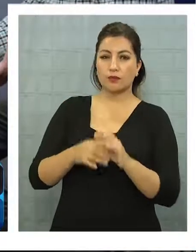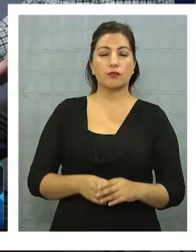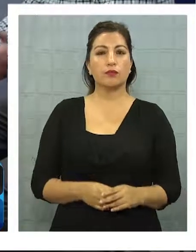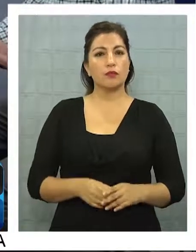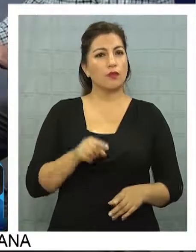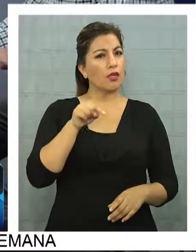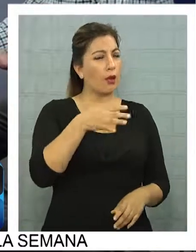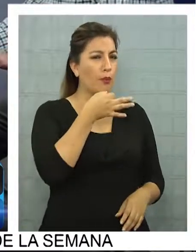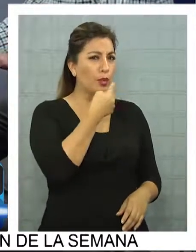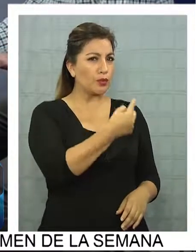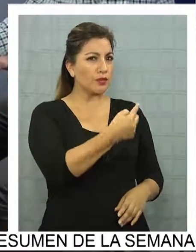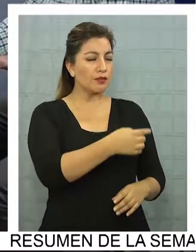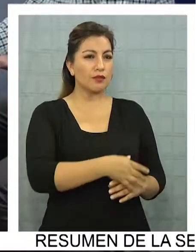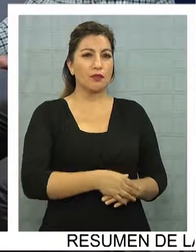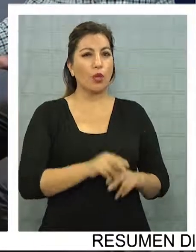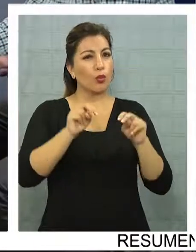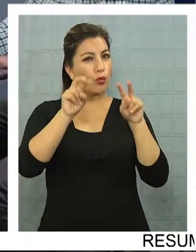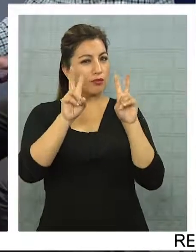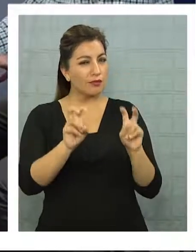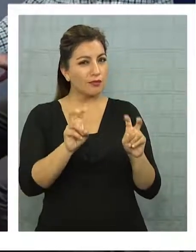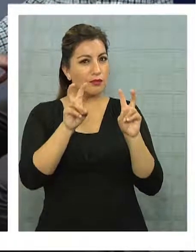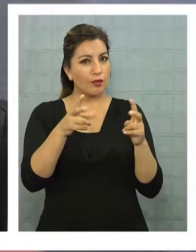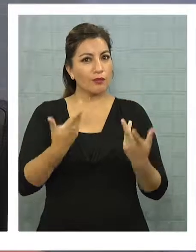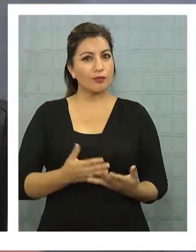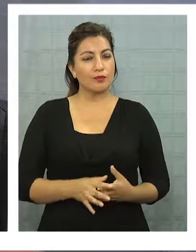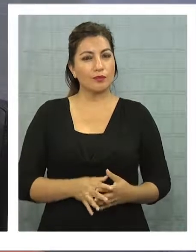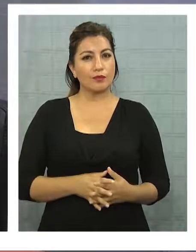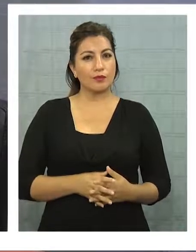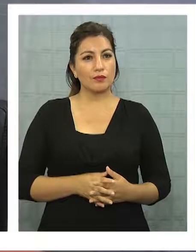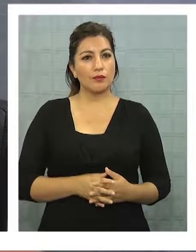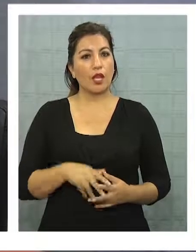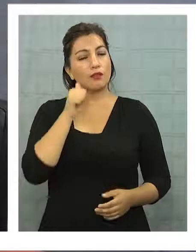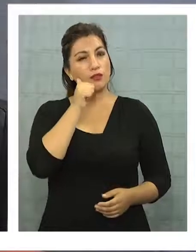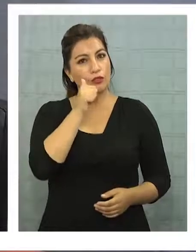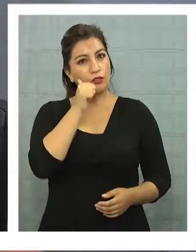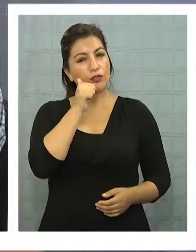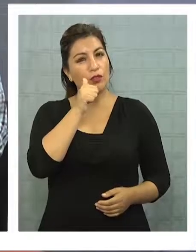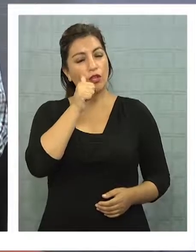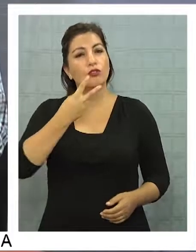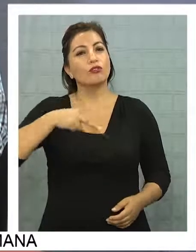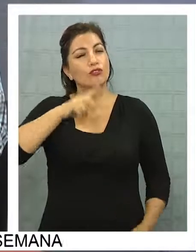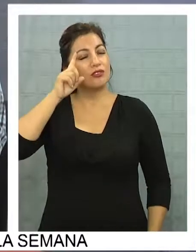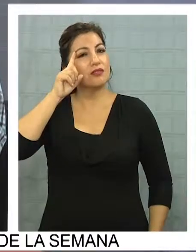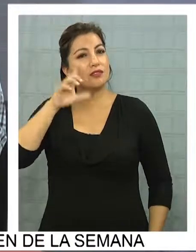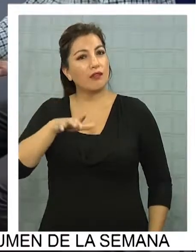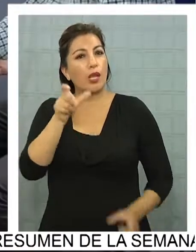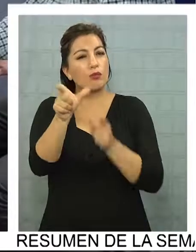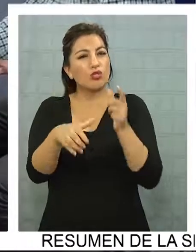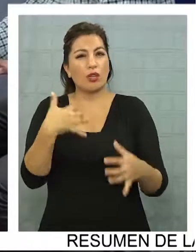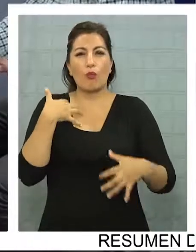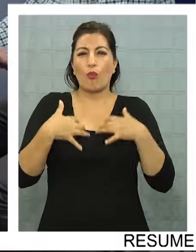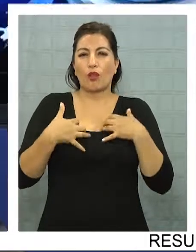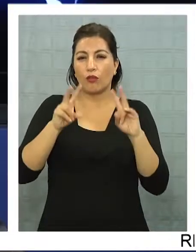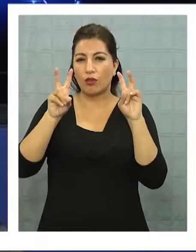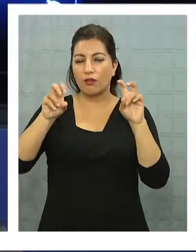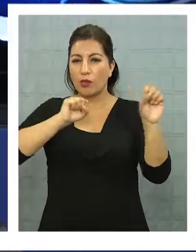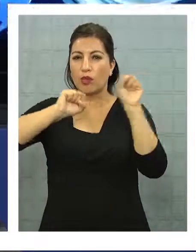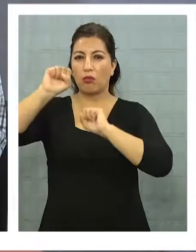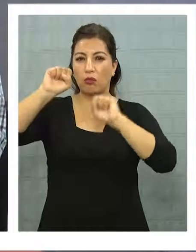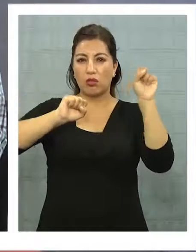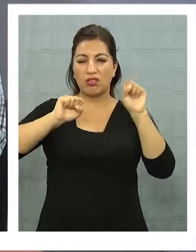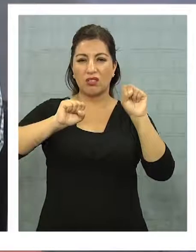Quiero partir por un tema, cierto, que todos los días sabemos que la gente está molesta con la política, no se